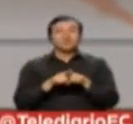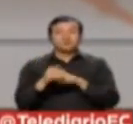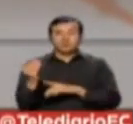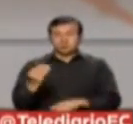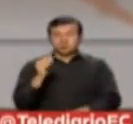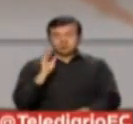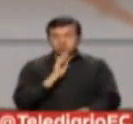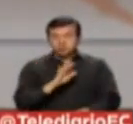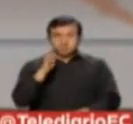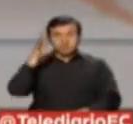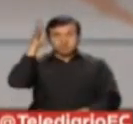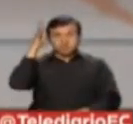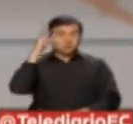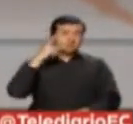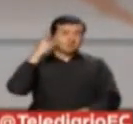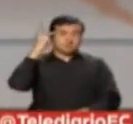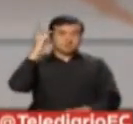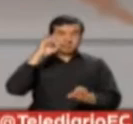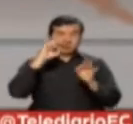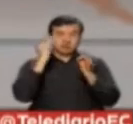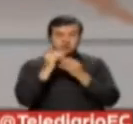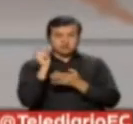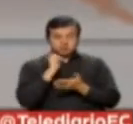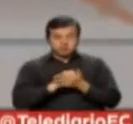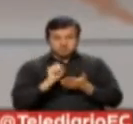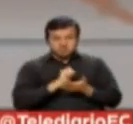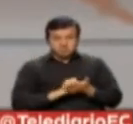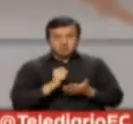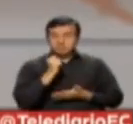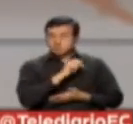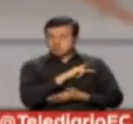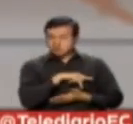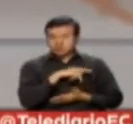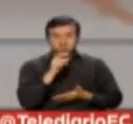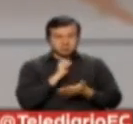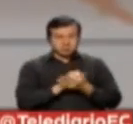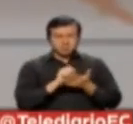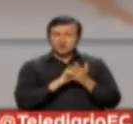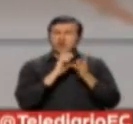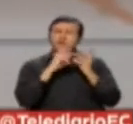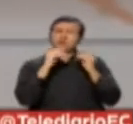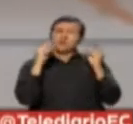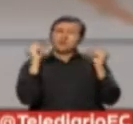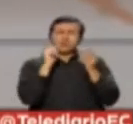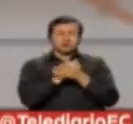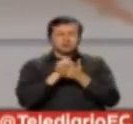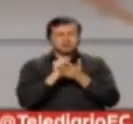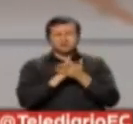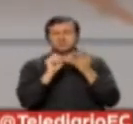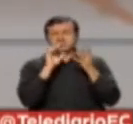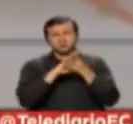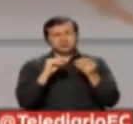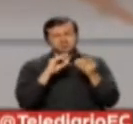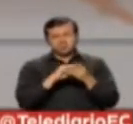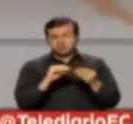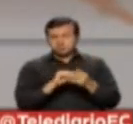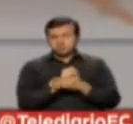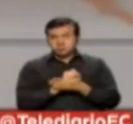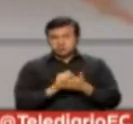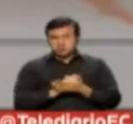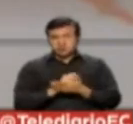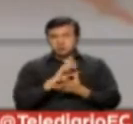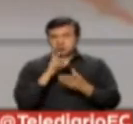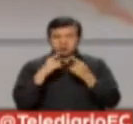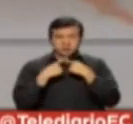chicos los docentes los pares familia escriban sus pequeñas historias tuvimos miles de relatos e incluso pues vamos a sacar y algunas